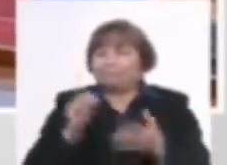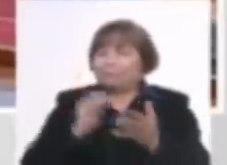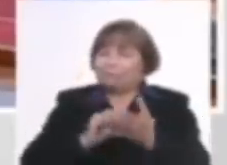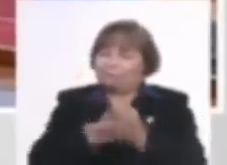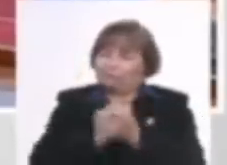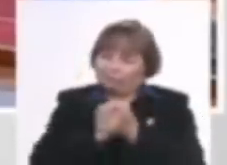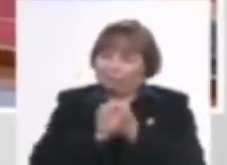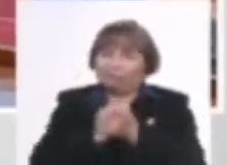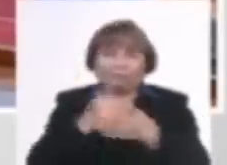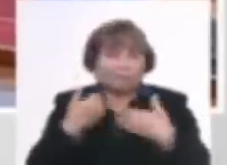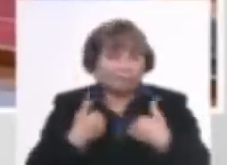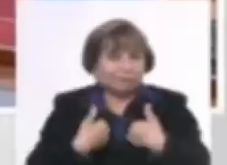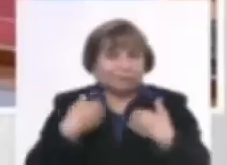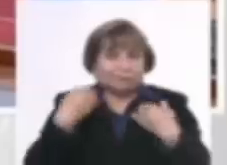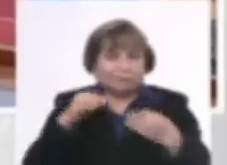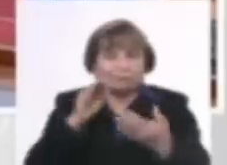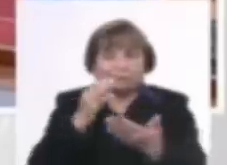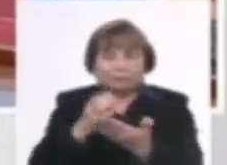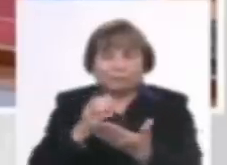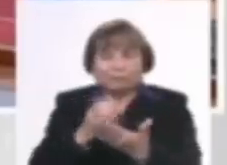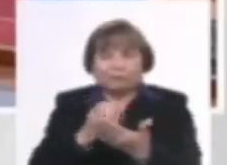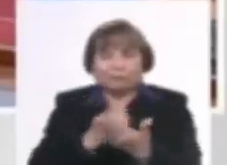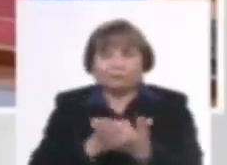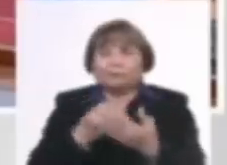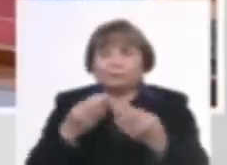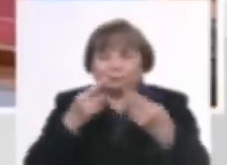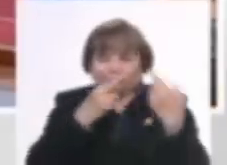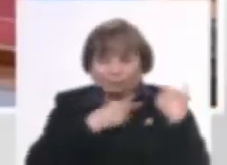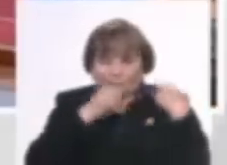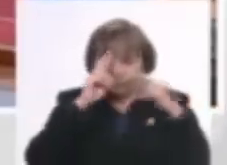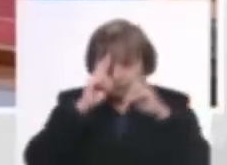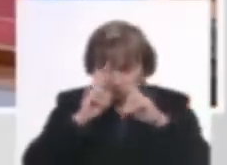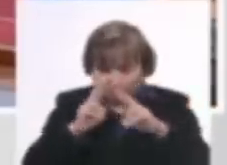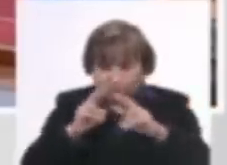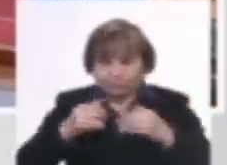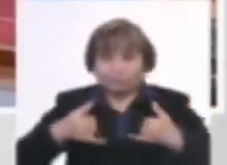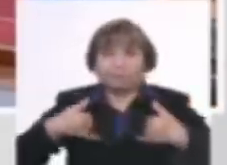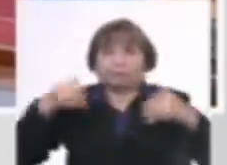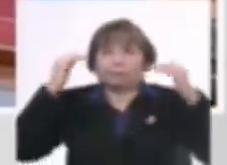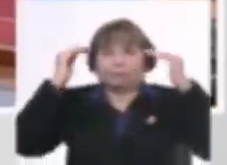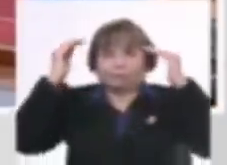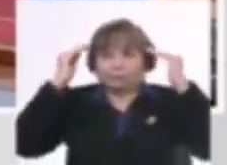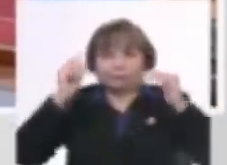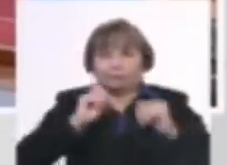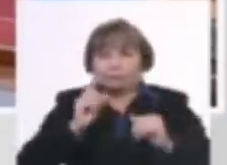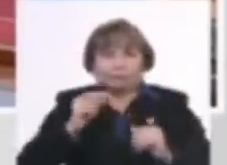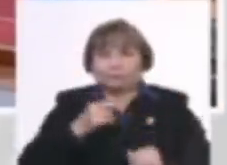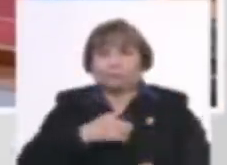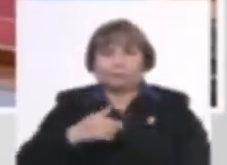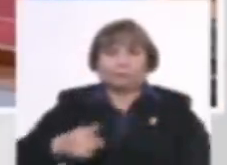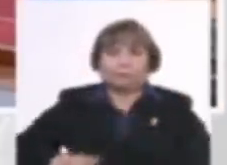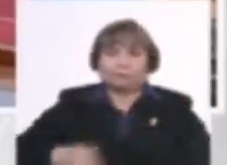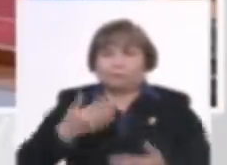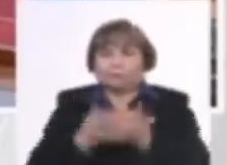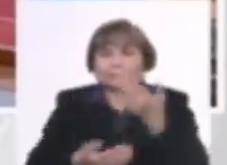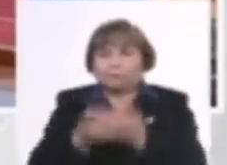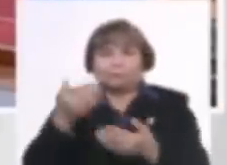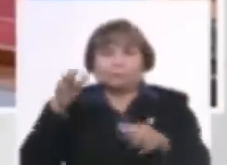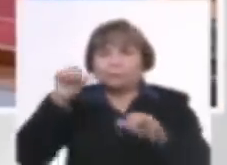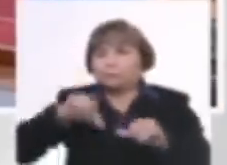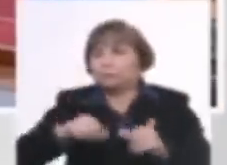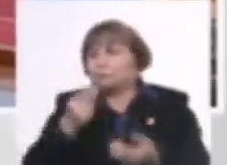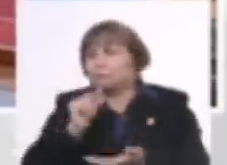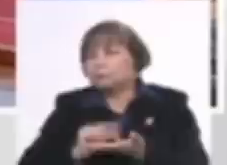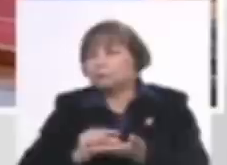más amistad que haya, siempre tiene que haber un contrato como respeto al trabajo de los jóvenes, porque los jóvenes no somos presidente de una mano de obra barata